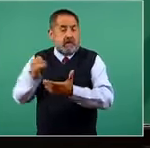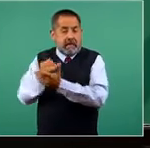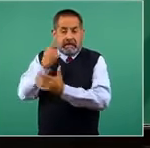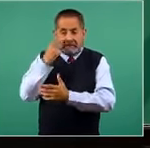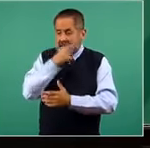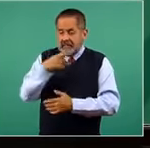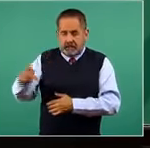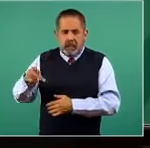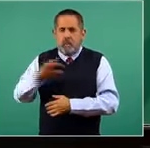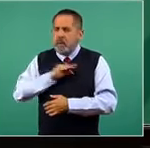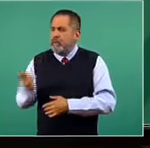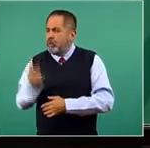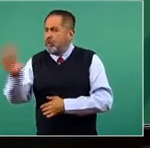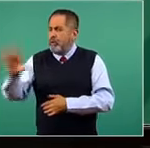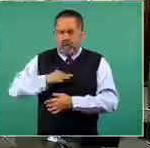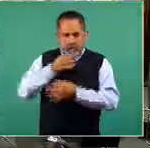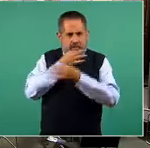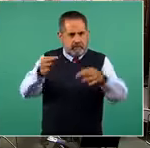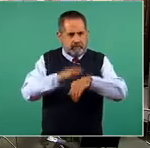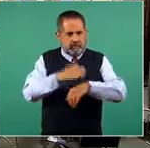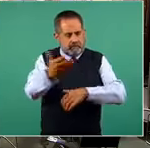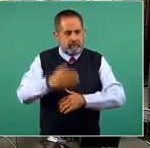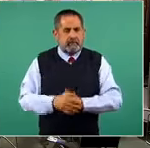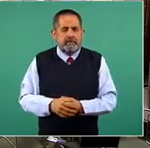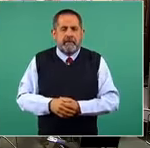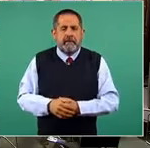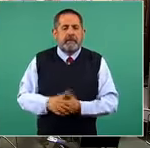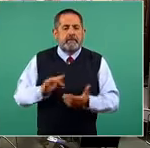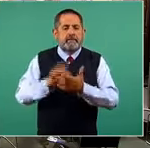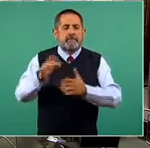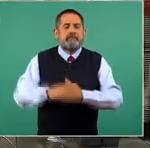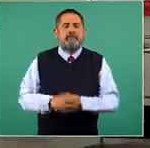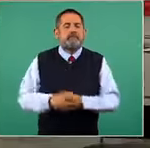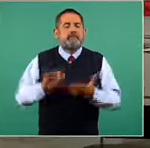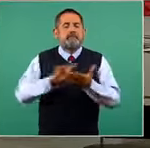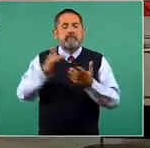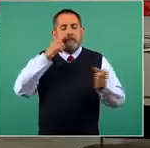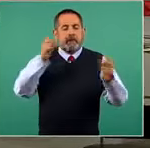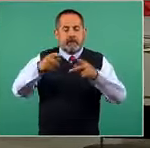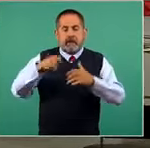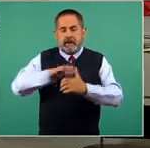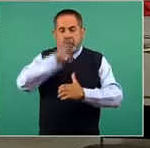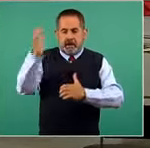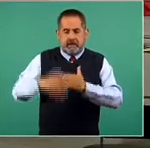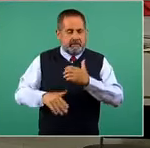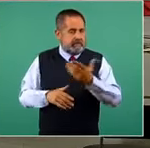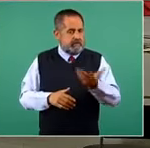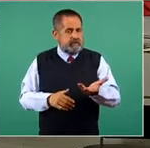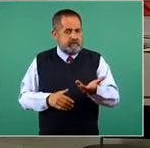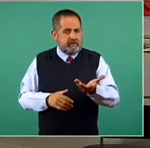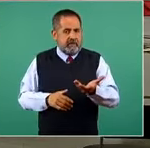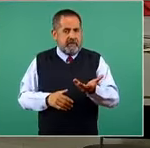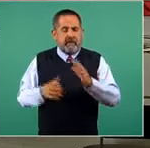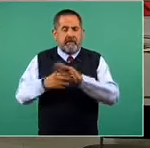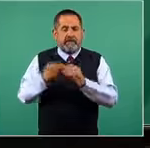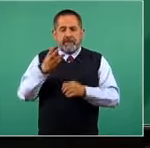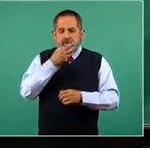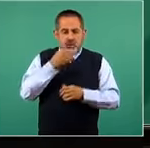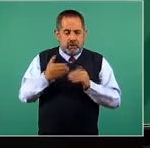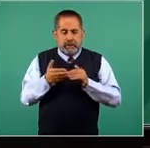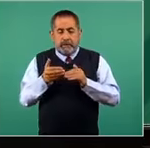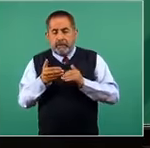técnica y gestión, le podemos preguntar eso. Le agradezco mucho, doctor. Gracias. Muchas gracias. Aquí terminamos la conferencia de prensa. Nos damos 3 minutitos